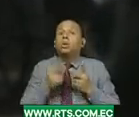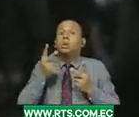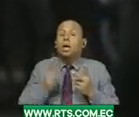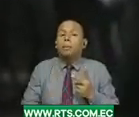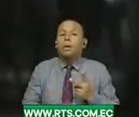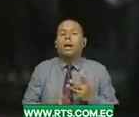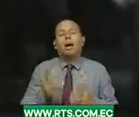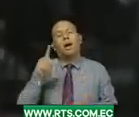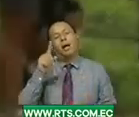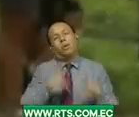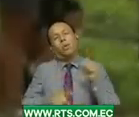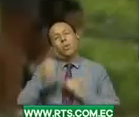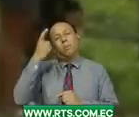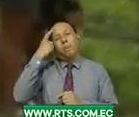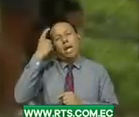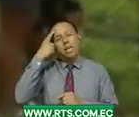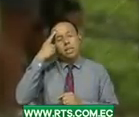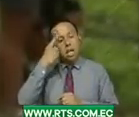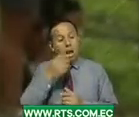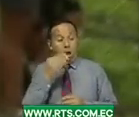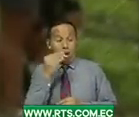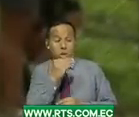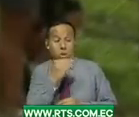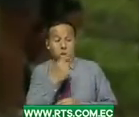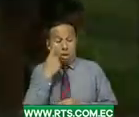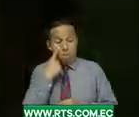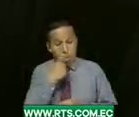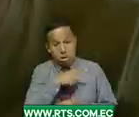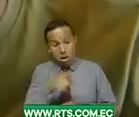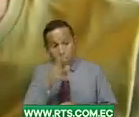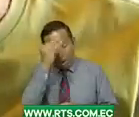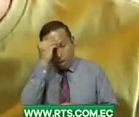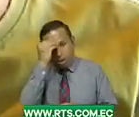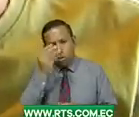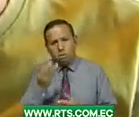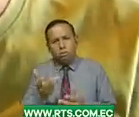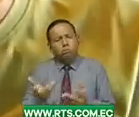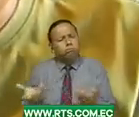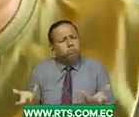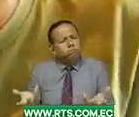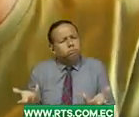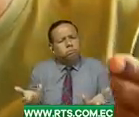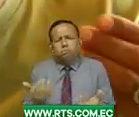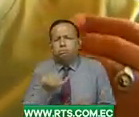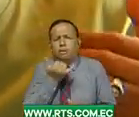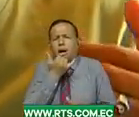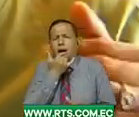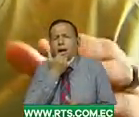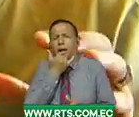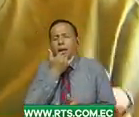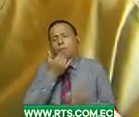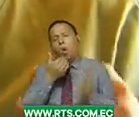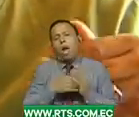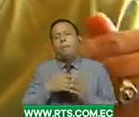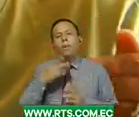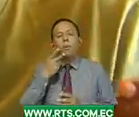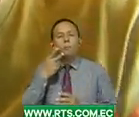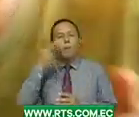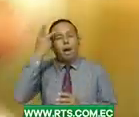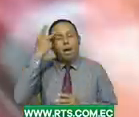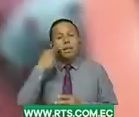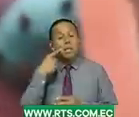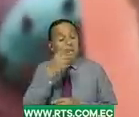manera de querer formar. Utilizan cualquier recurso desde su realidad para